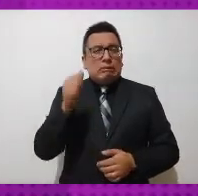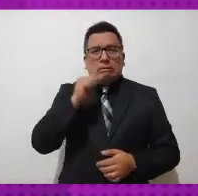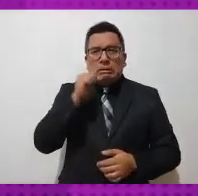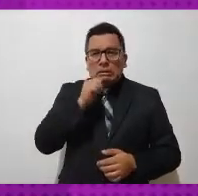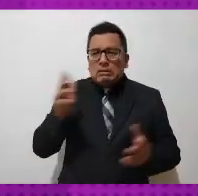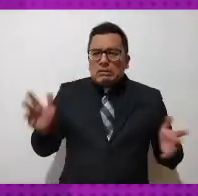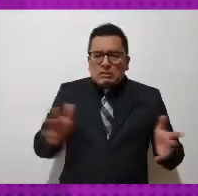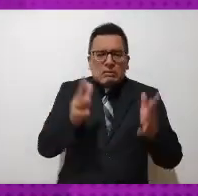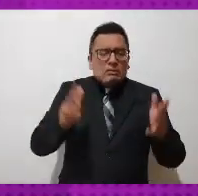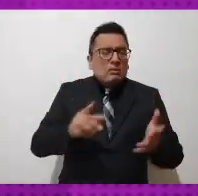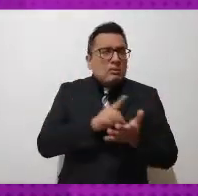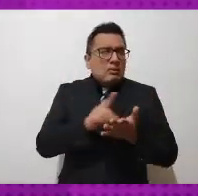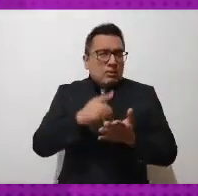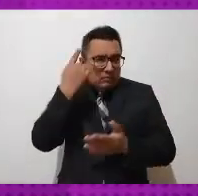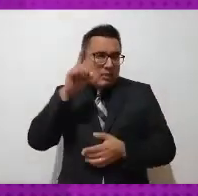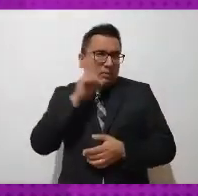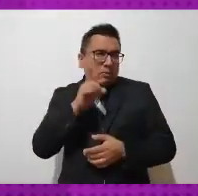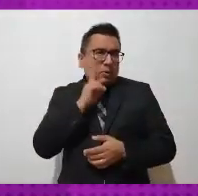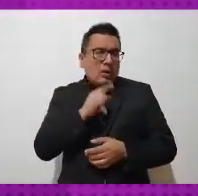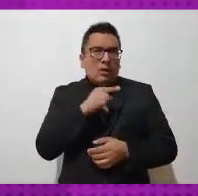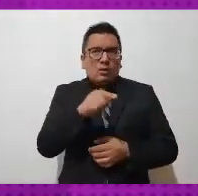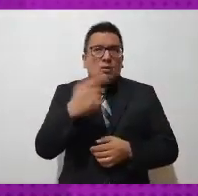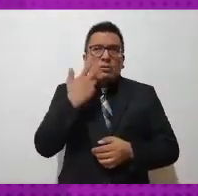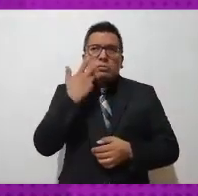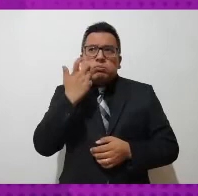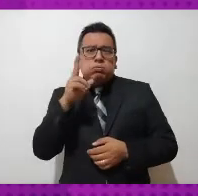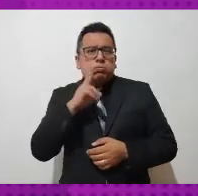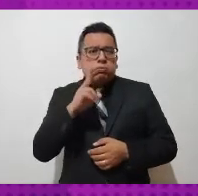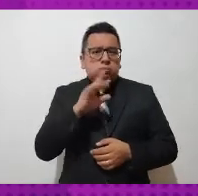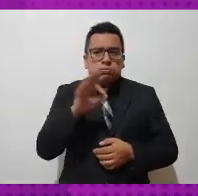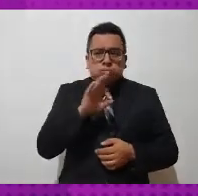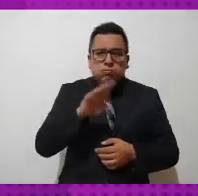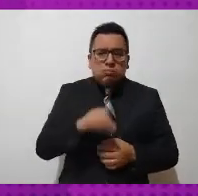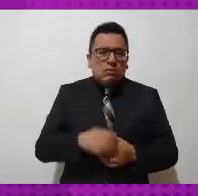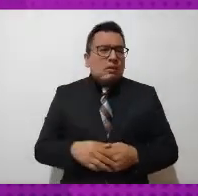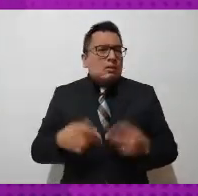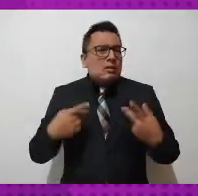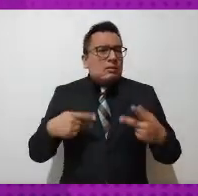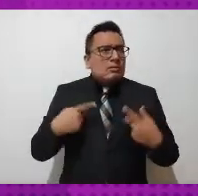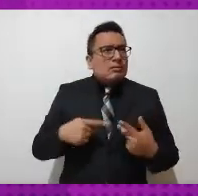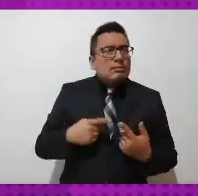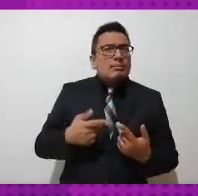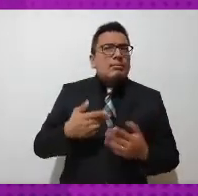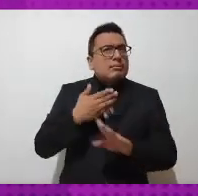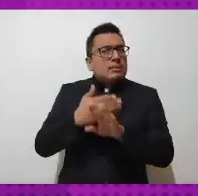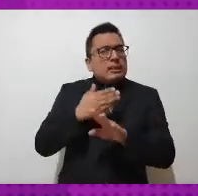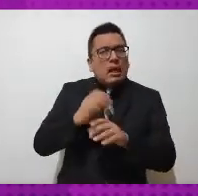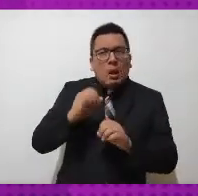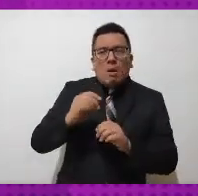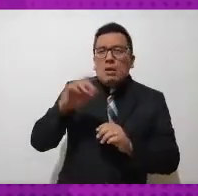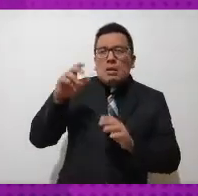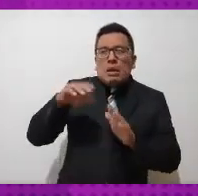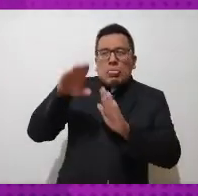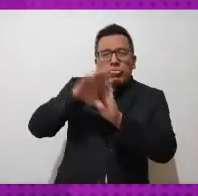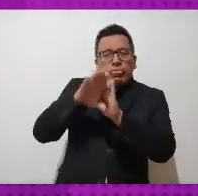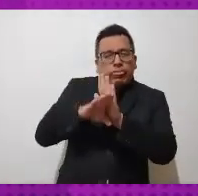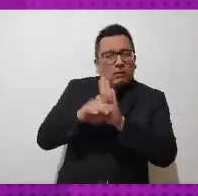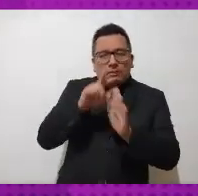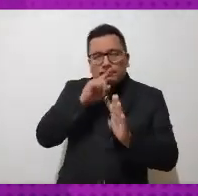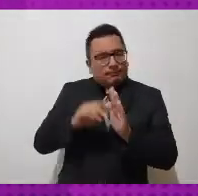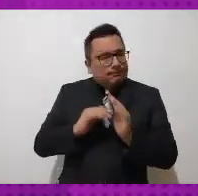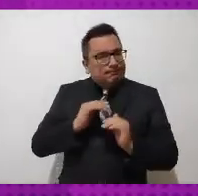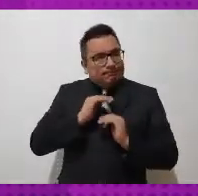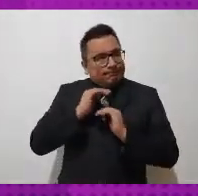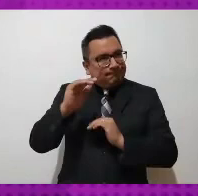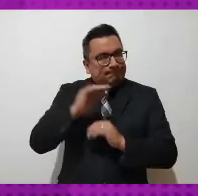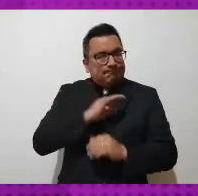derechos ciudadanos para las mujeres y combatir los prejuicios que restringían la participación femenina en la economía, la política y la